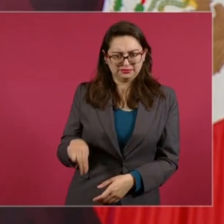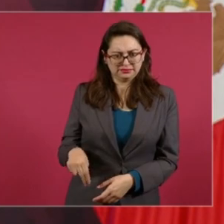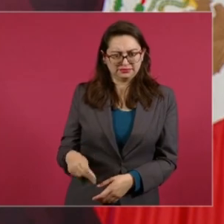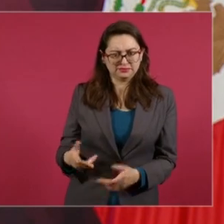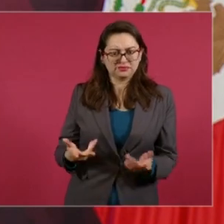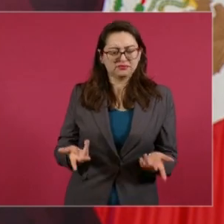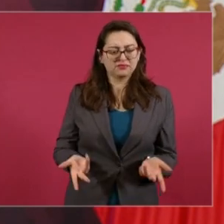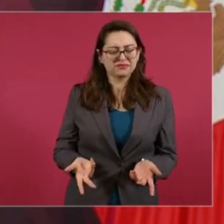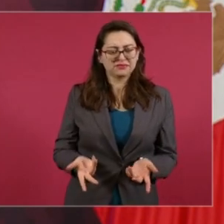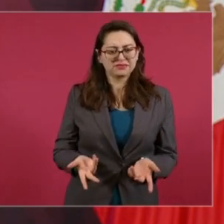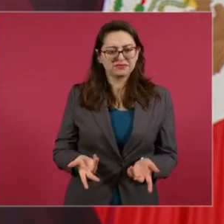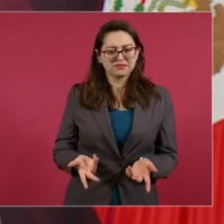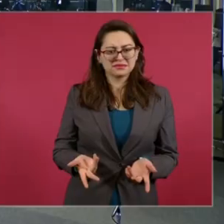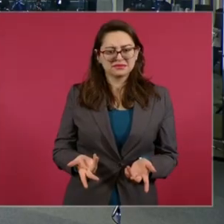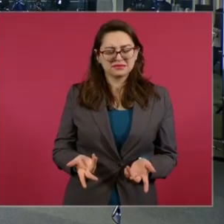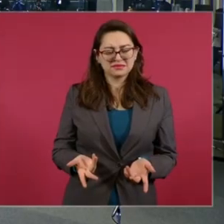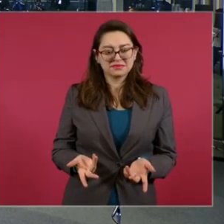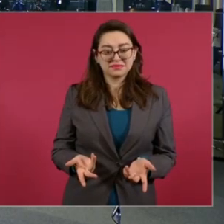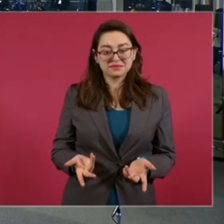ya parece, ¿no?,